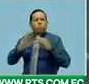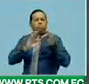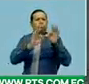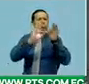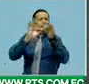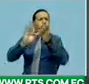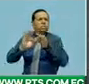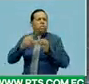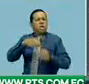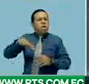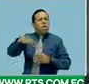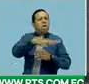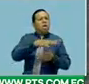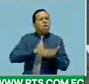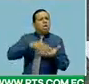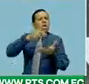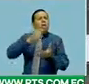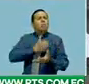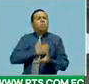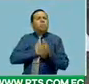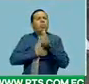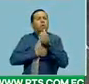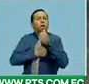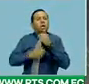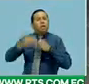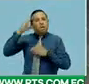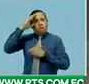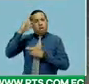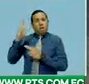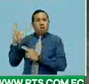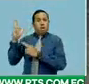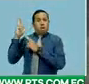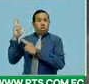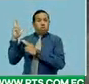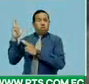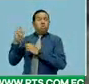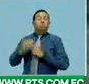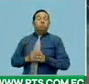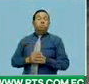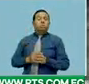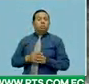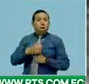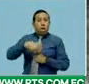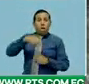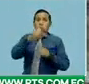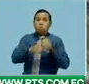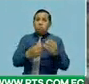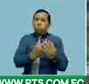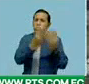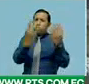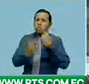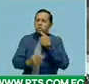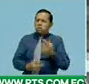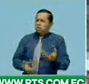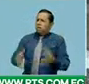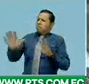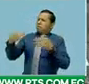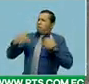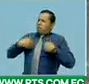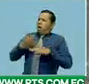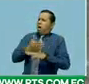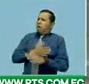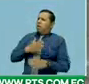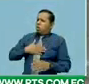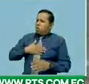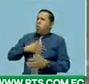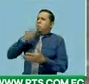General de Industrias del Ejército. Los ciudadanos sienten que fueron engañados por dirigentes quienes desaparecieron del lugar.